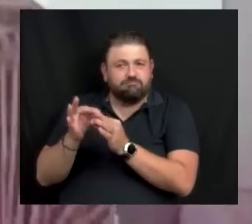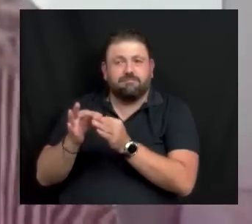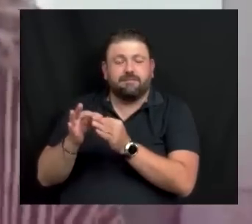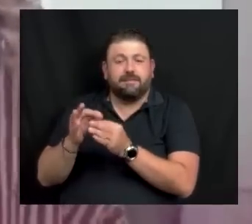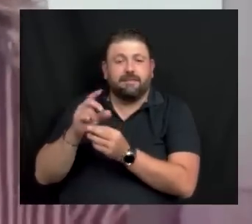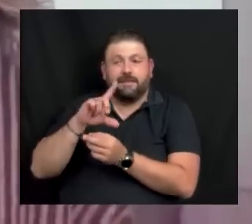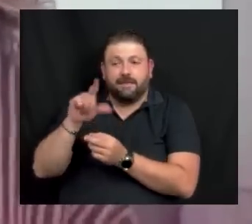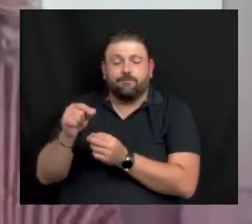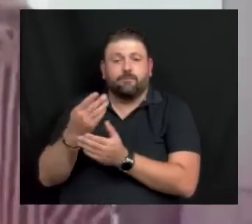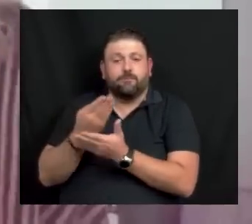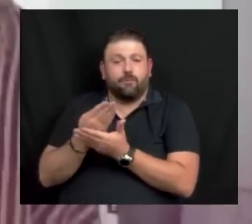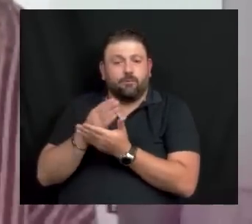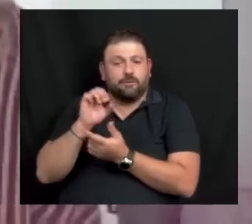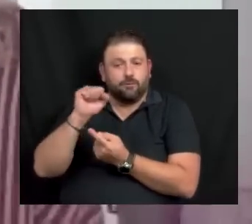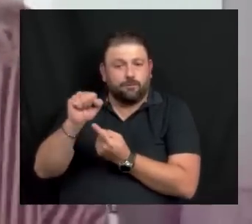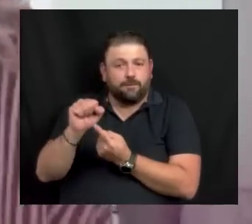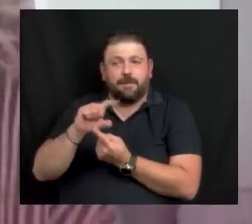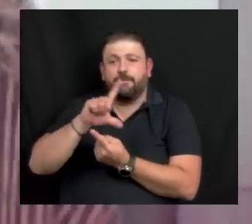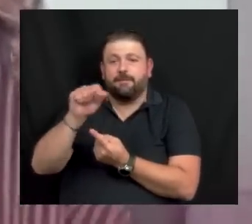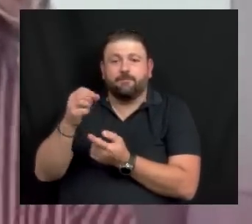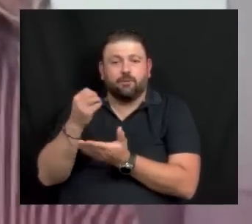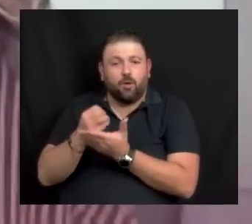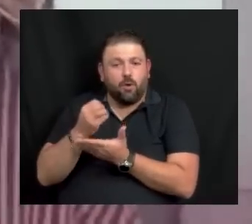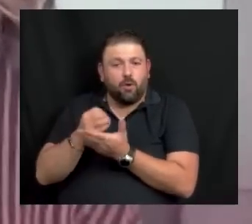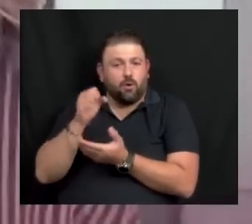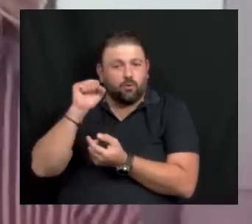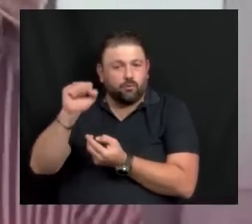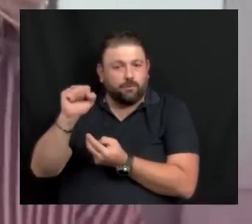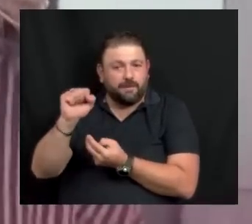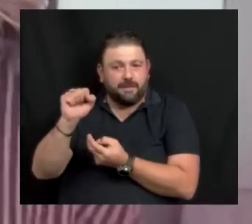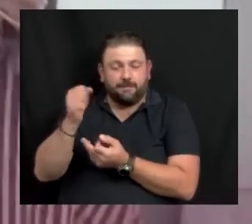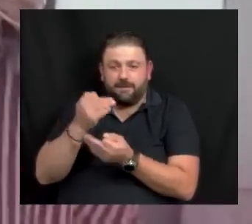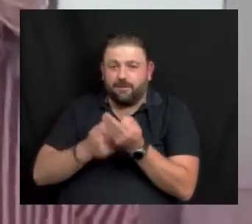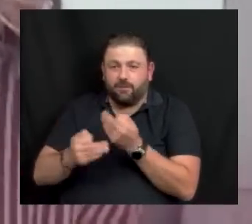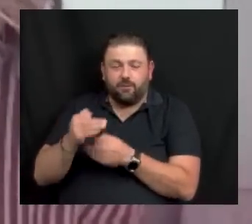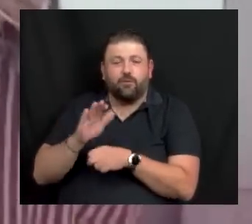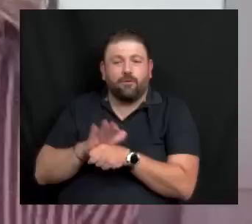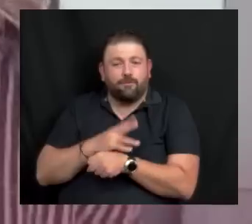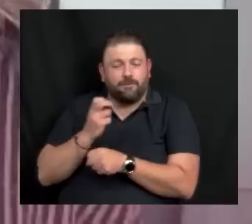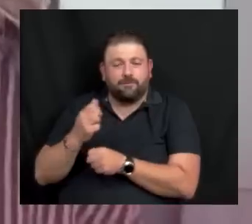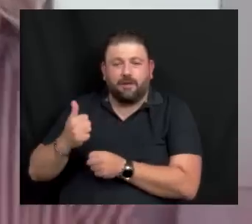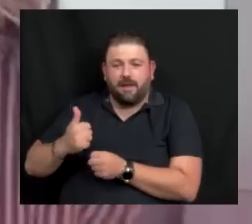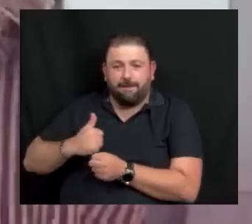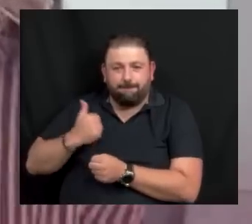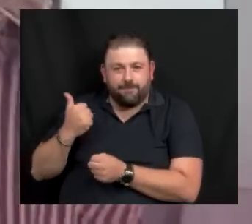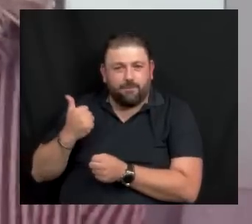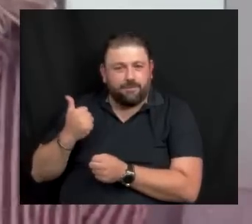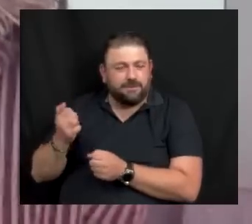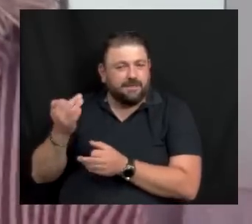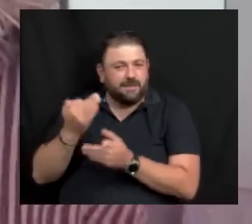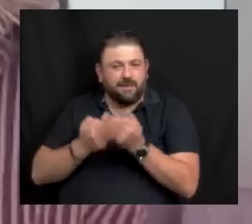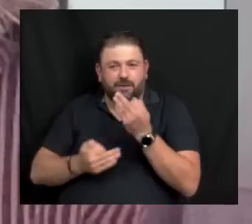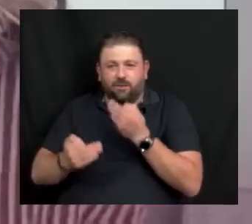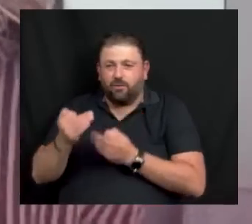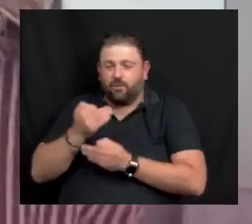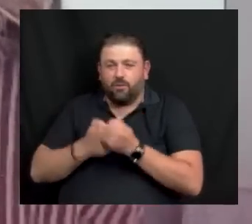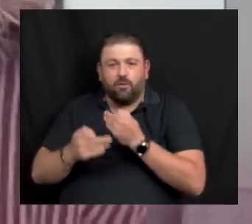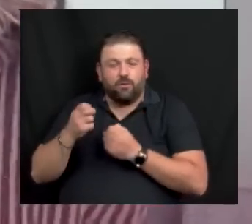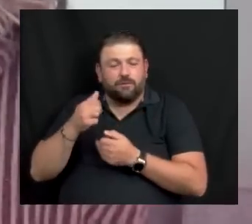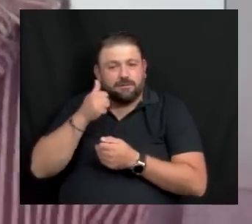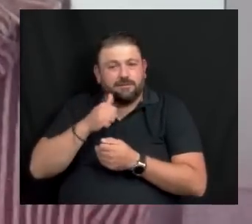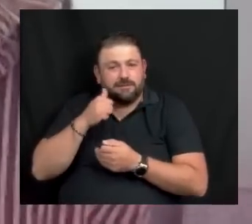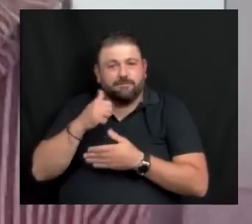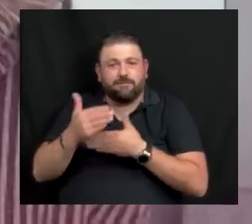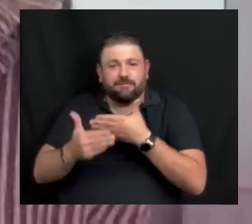Supreme. Base su trabajo, base lo que le vas enseñando, base aprovechar toda esta parte de